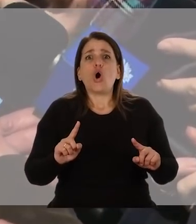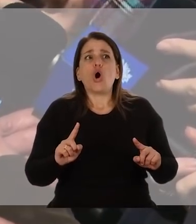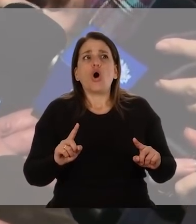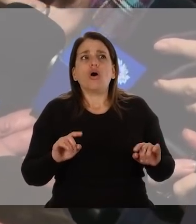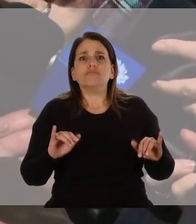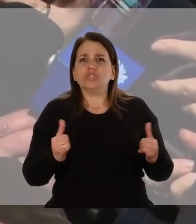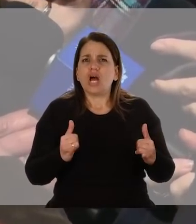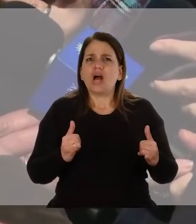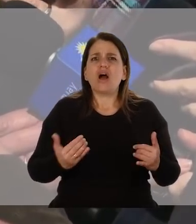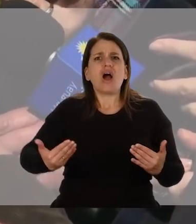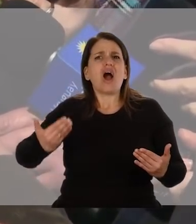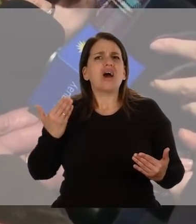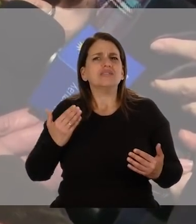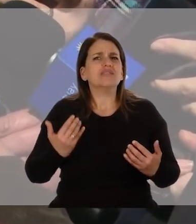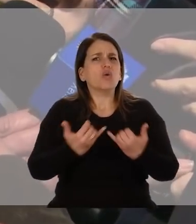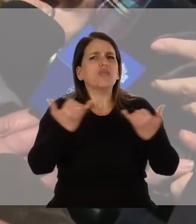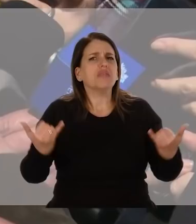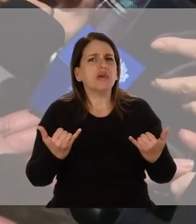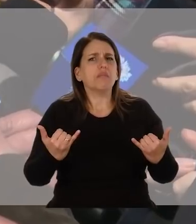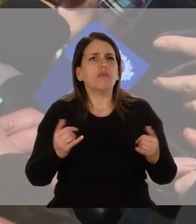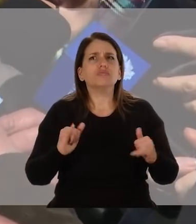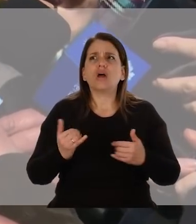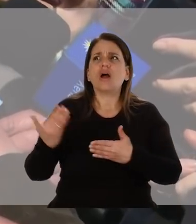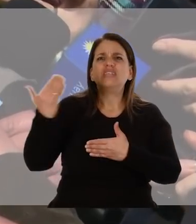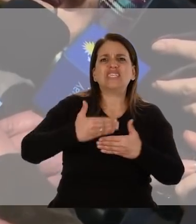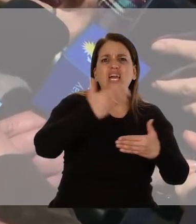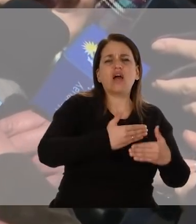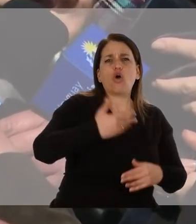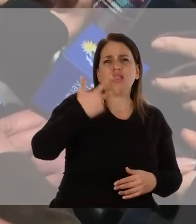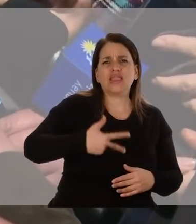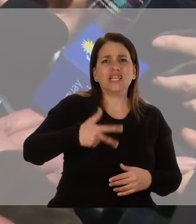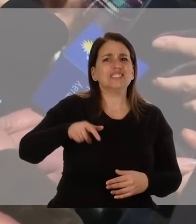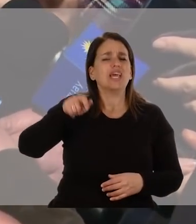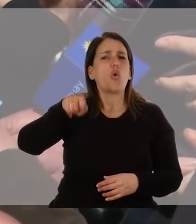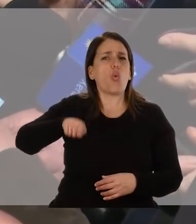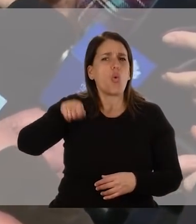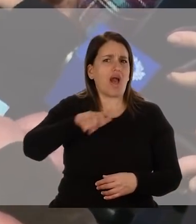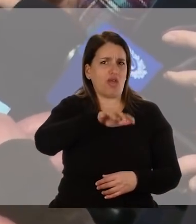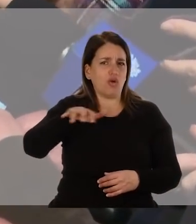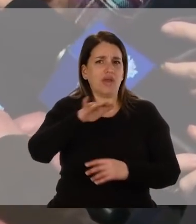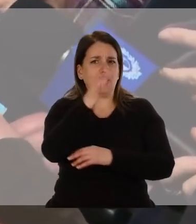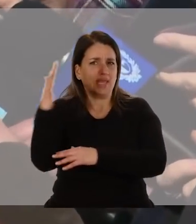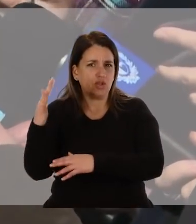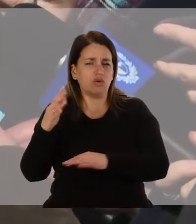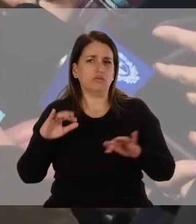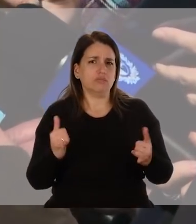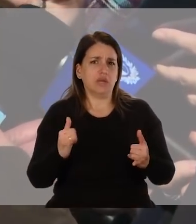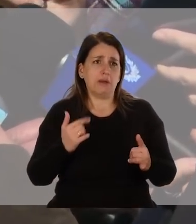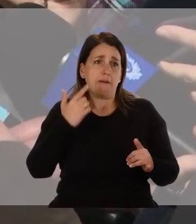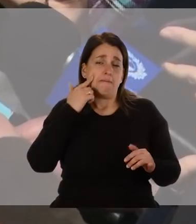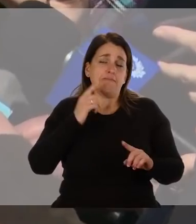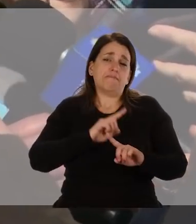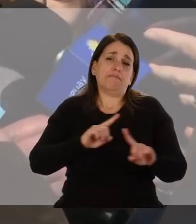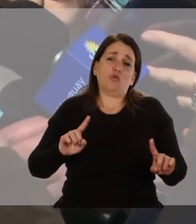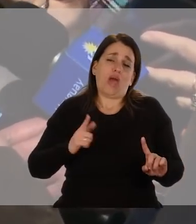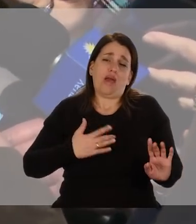desacertada. Ya hace algún tiempo se habían cerrado 13 juzgados en el interior, estamos hablando del quinquenio pasado,